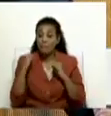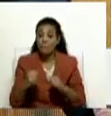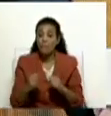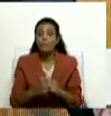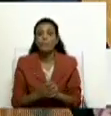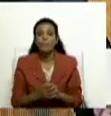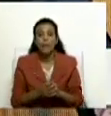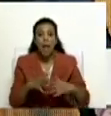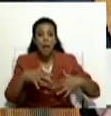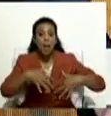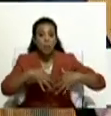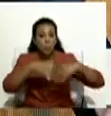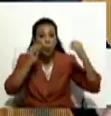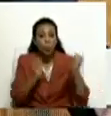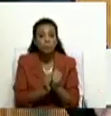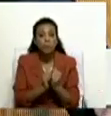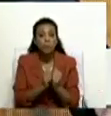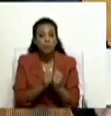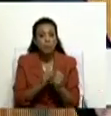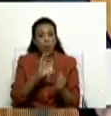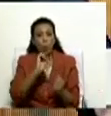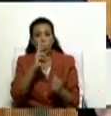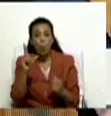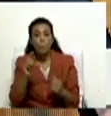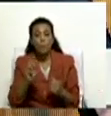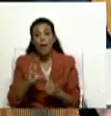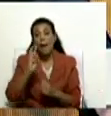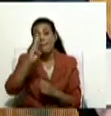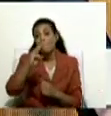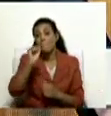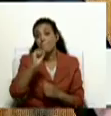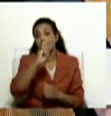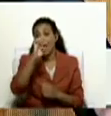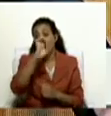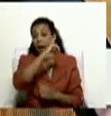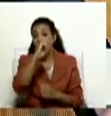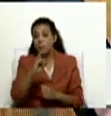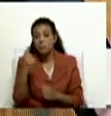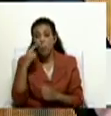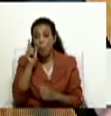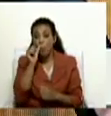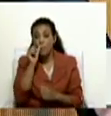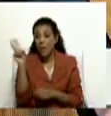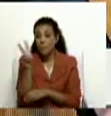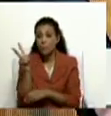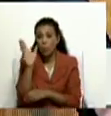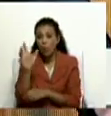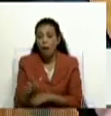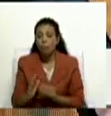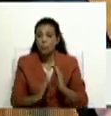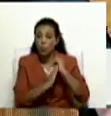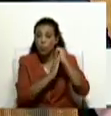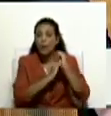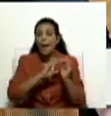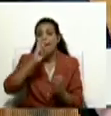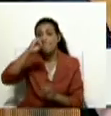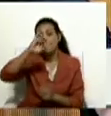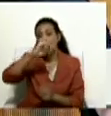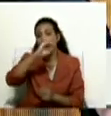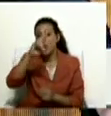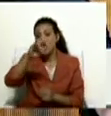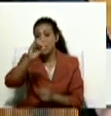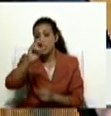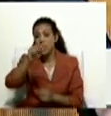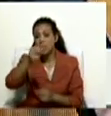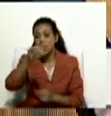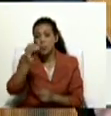del ejército de Colombia estuvieron encabezadas por paes como comandante de las operaciones por el general mariño quien comanda la logística y la